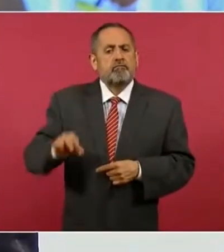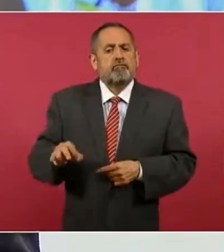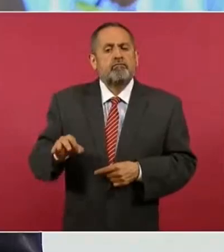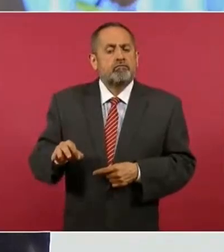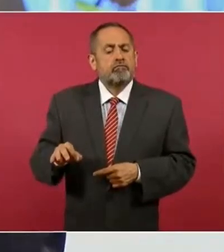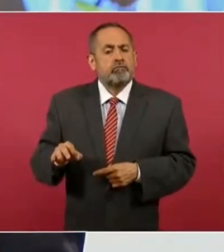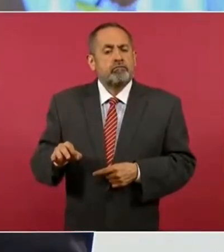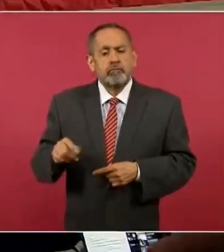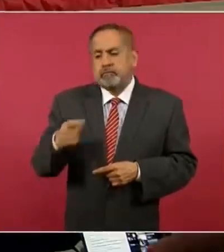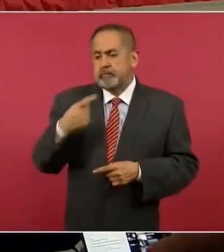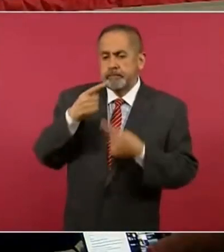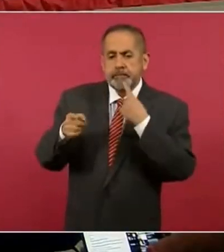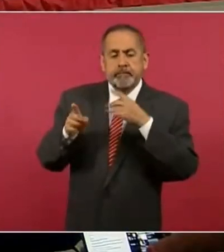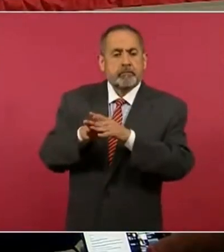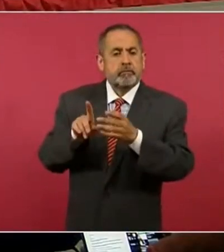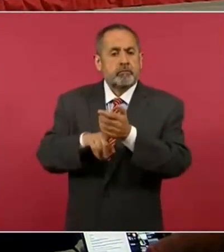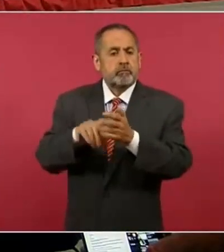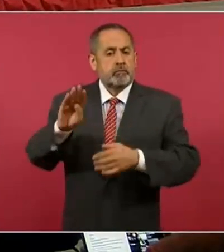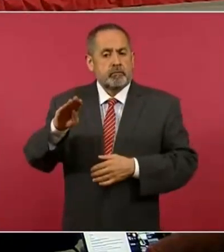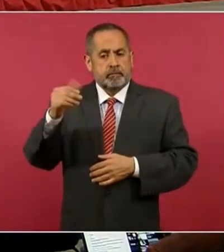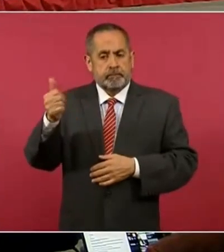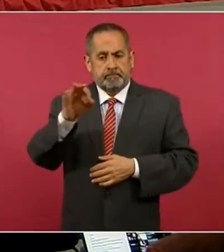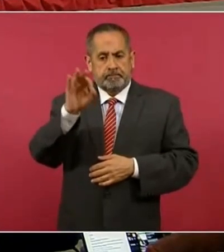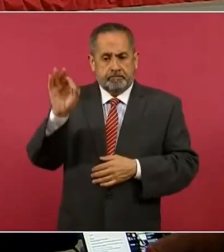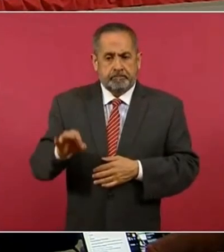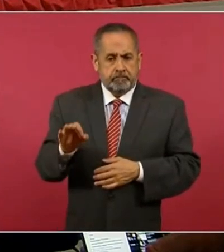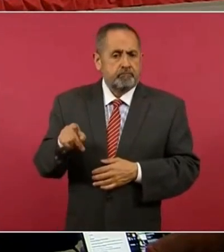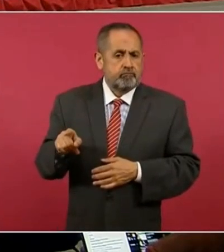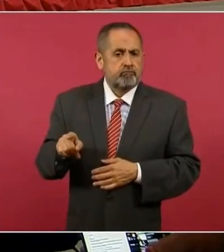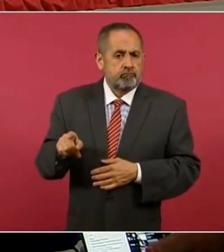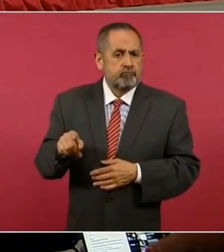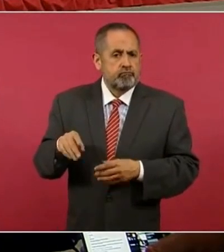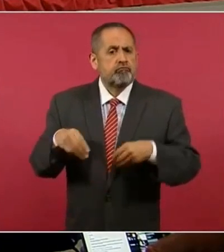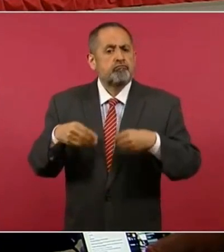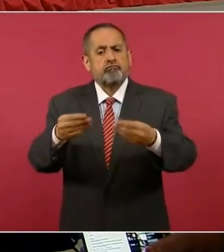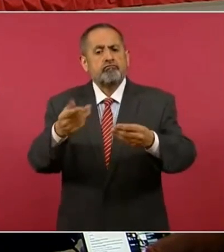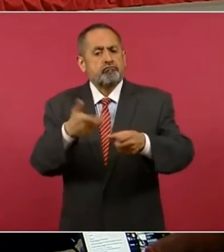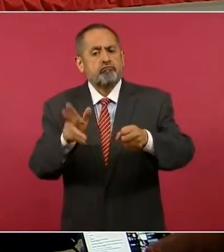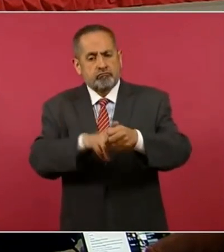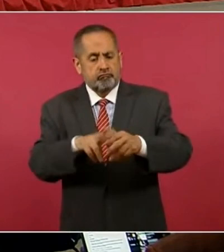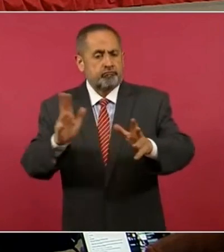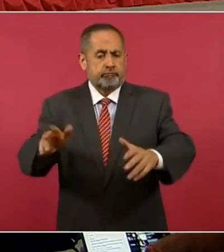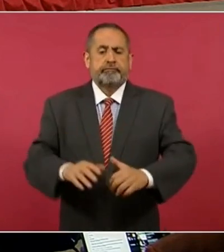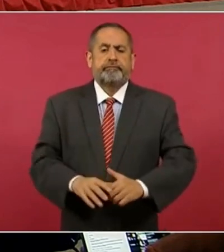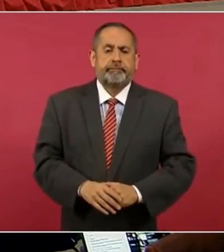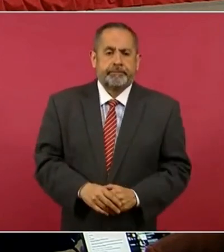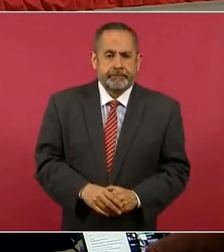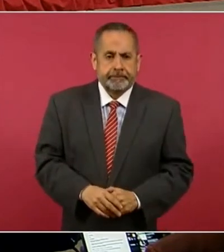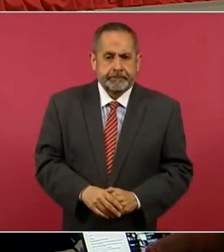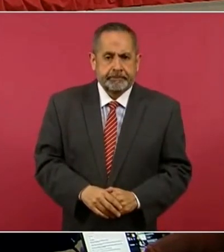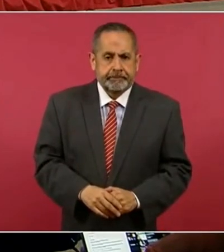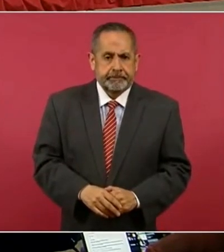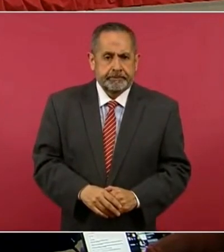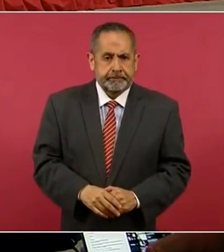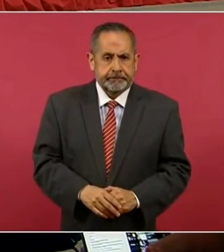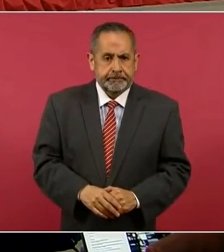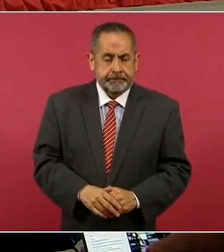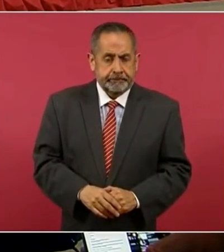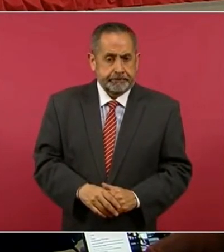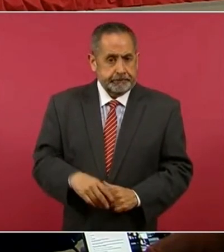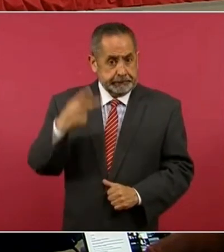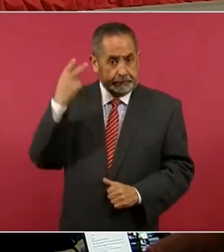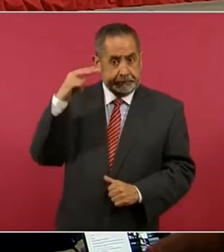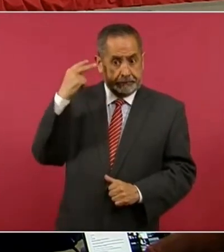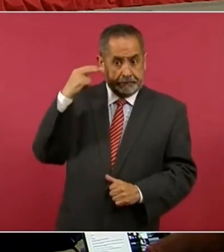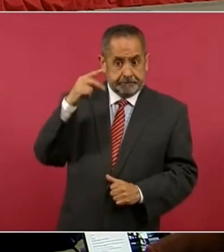primer nivel y al 96% están entregadas en los hospitales. En el caso de Veracruz, donde hay una presencia en